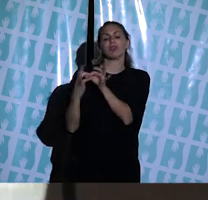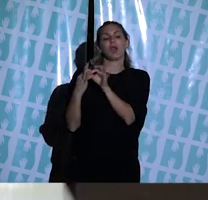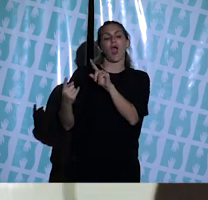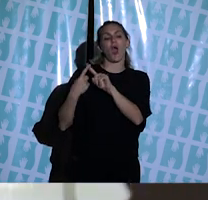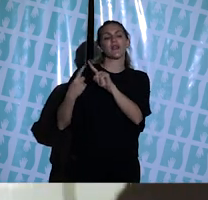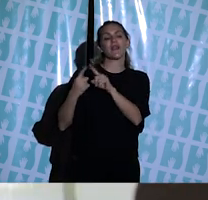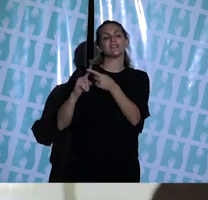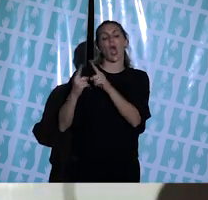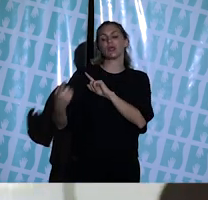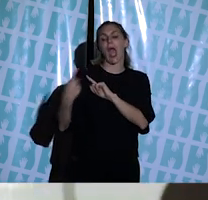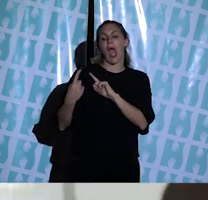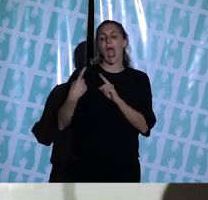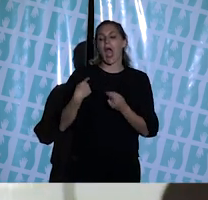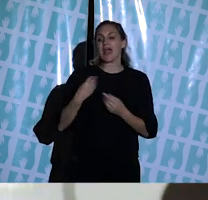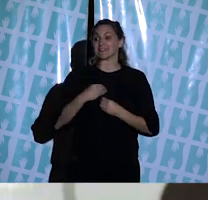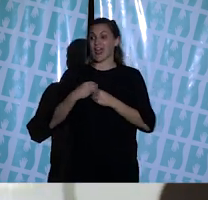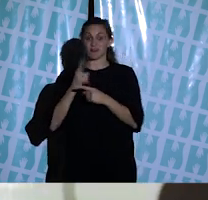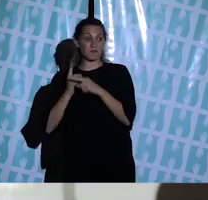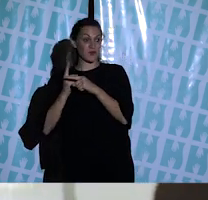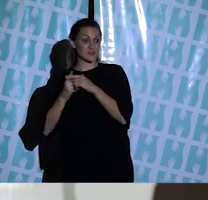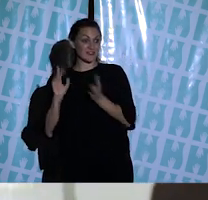conexión? Me siento bien